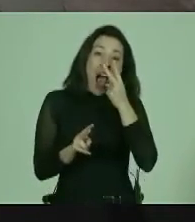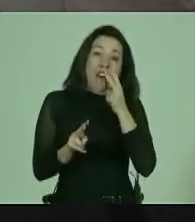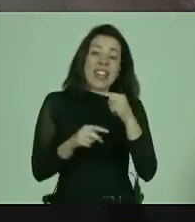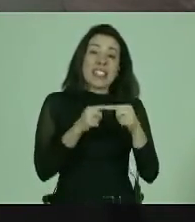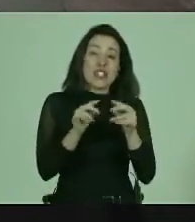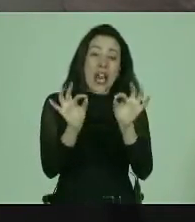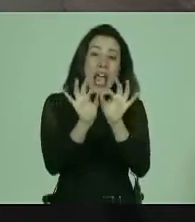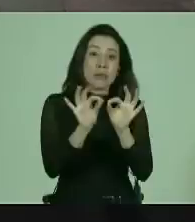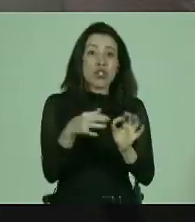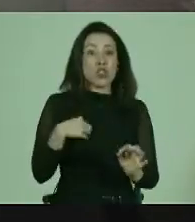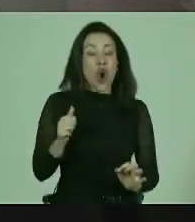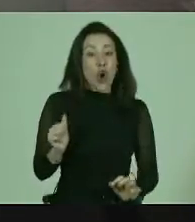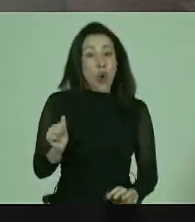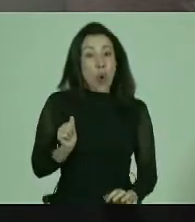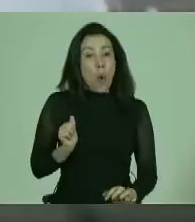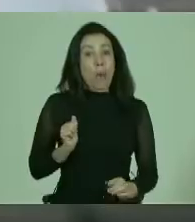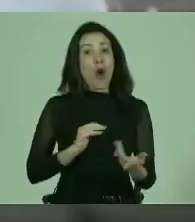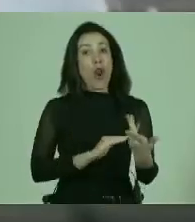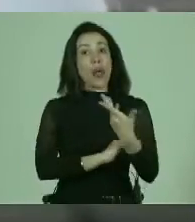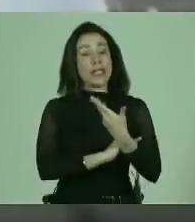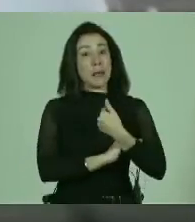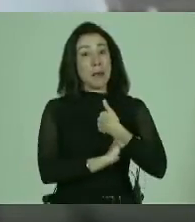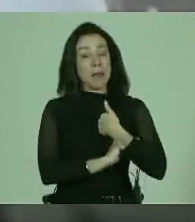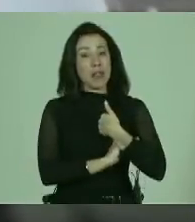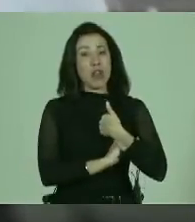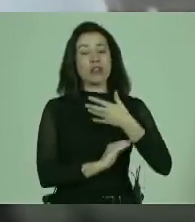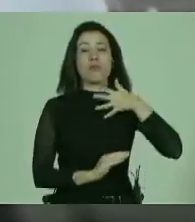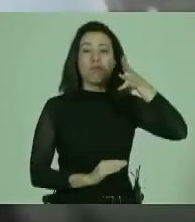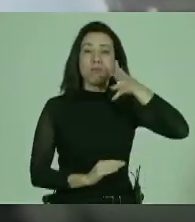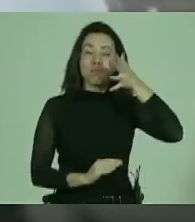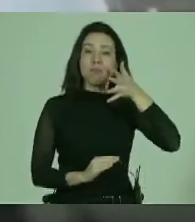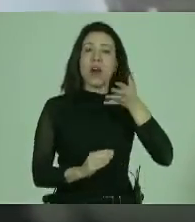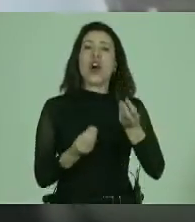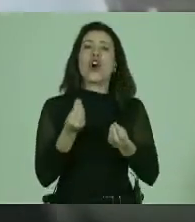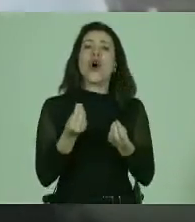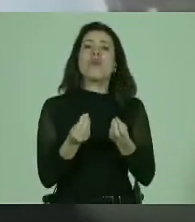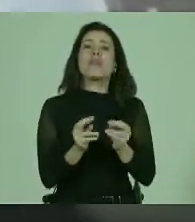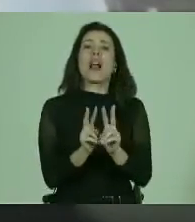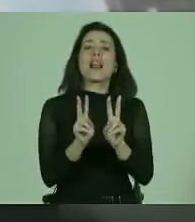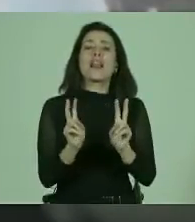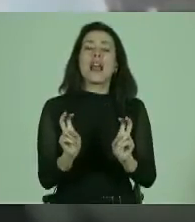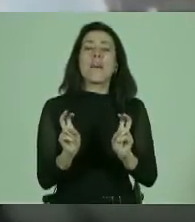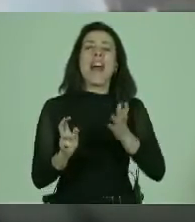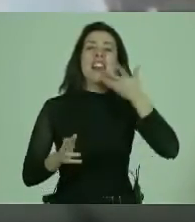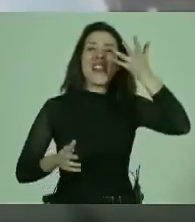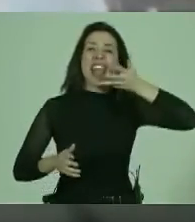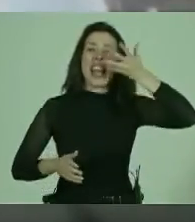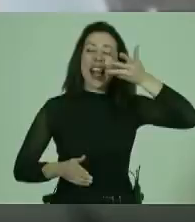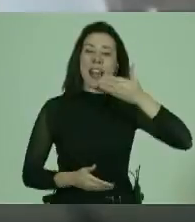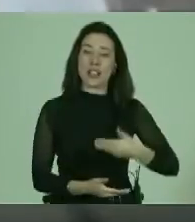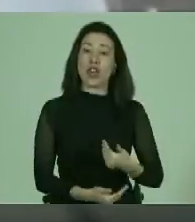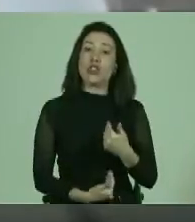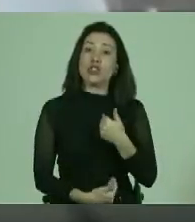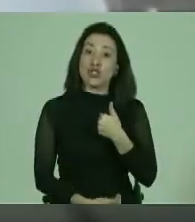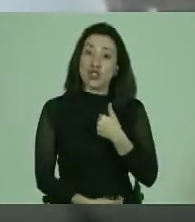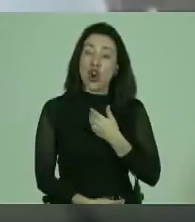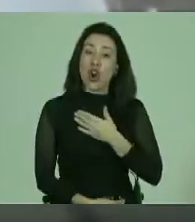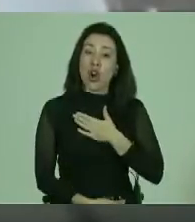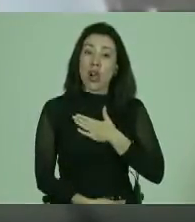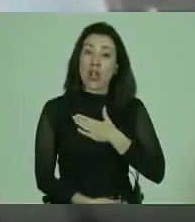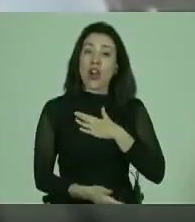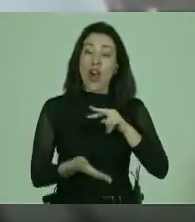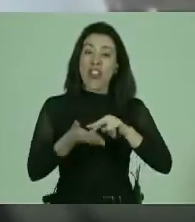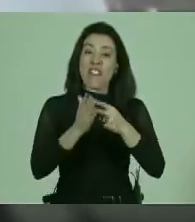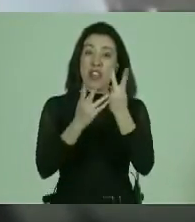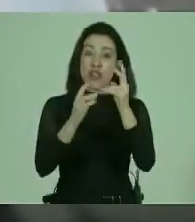voy a cumplir con el cometido que se me encomendó que era hablar un poco de cómo está el asunto de la declaración yo quería dividir mi intervención